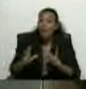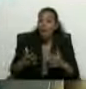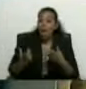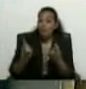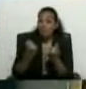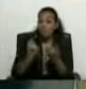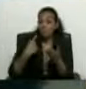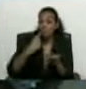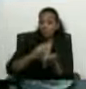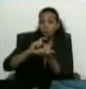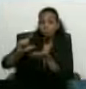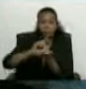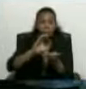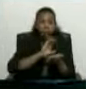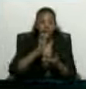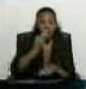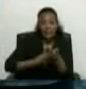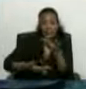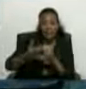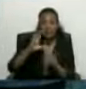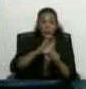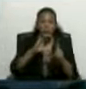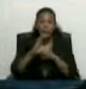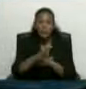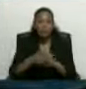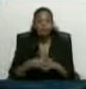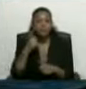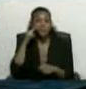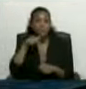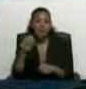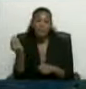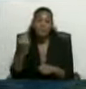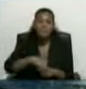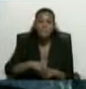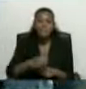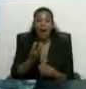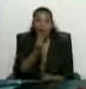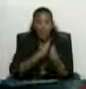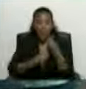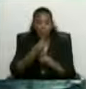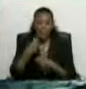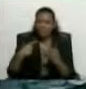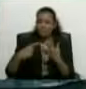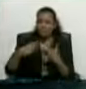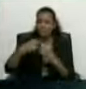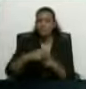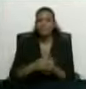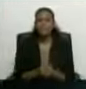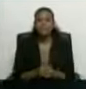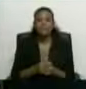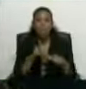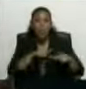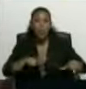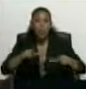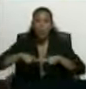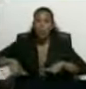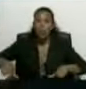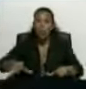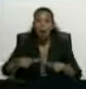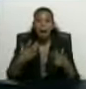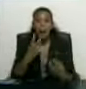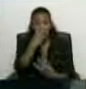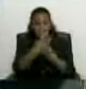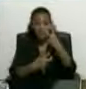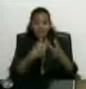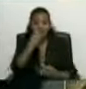inversión, intercambio y lo que viene siendo la gastronomía en estos espacios